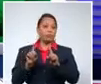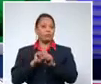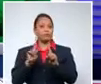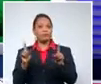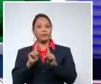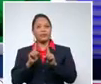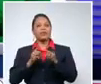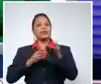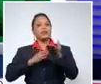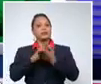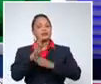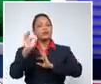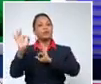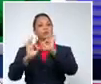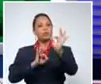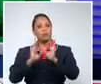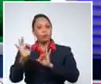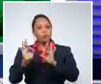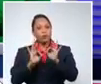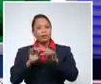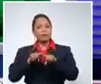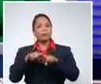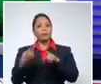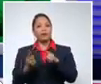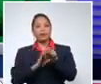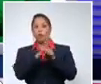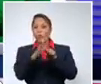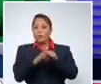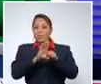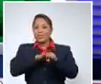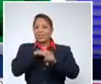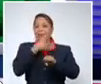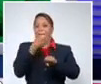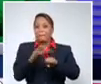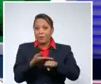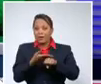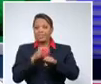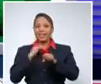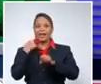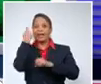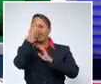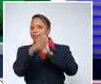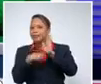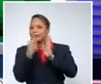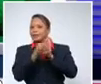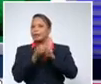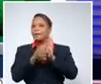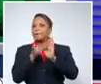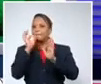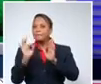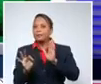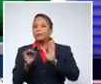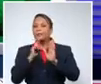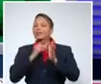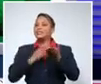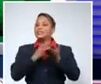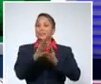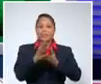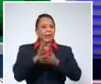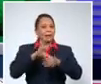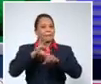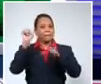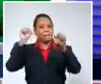que la inmunidad que deja esta enfermedad no es como la de otras enfermedades, digamos como el sarampión, la rubiola,